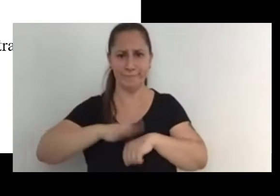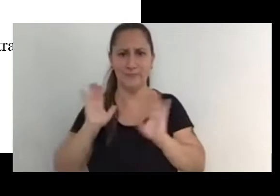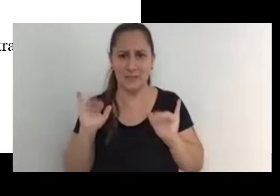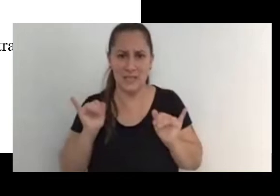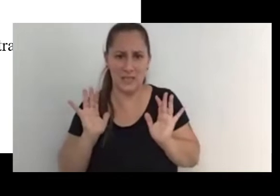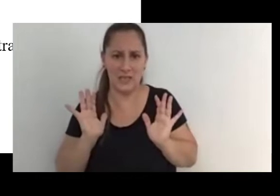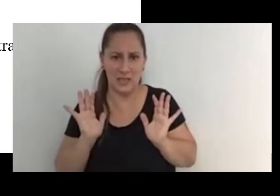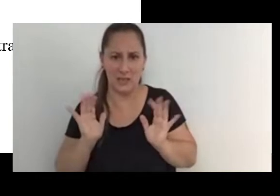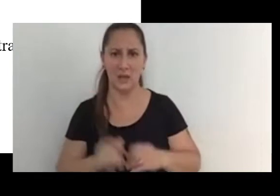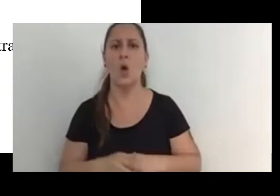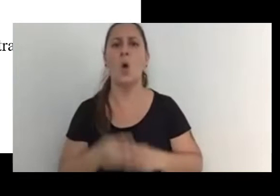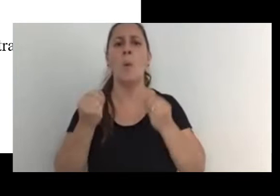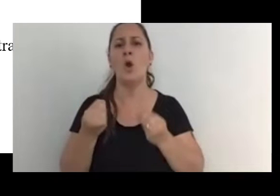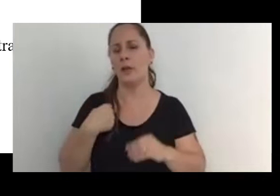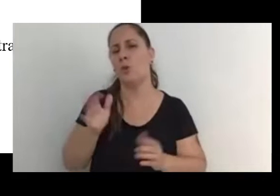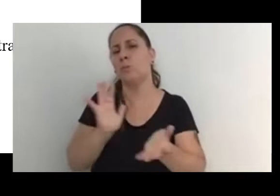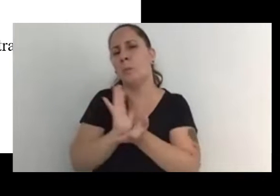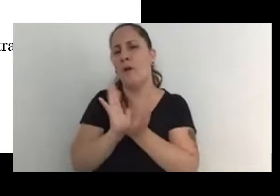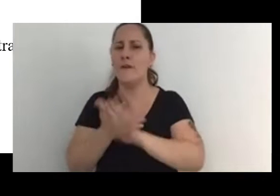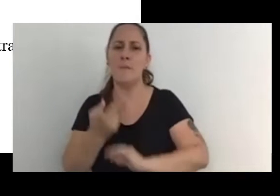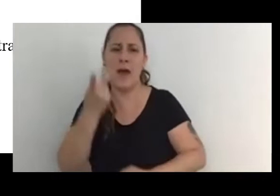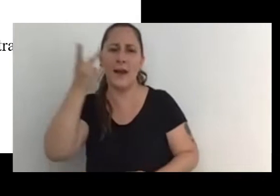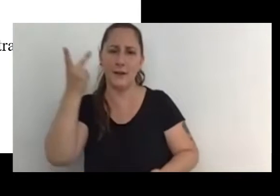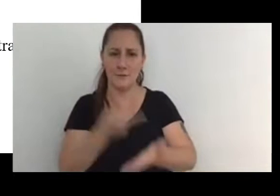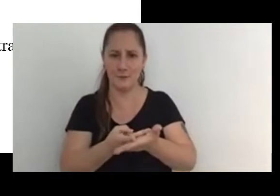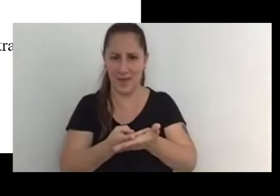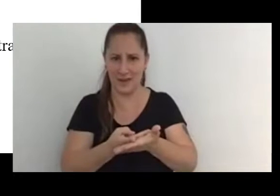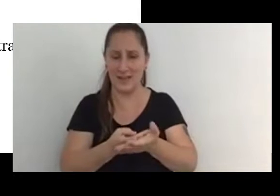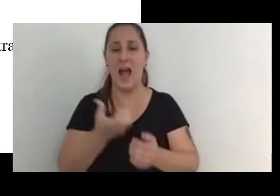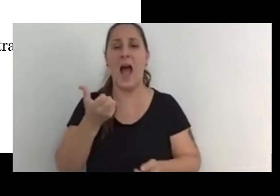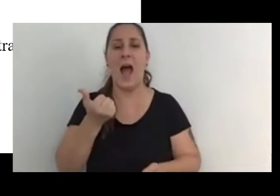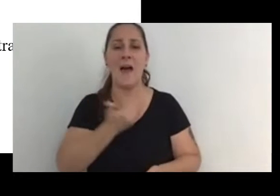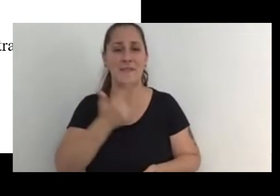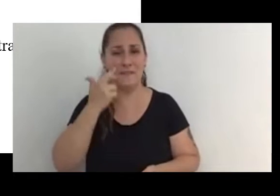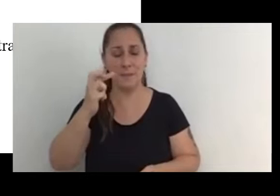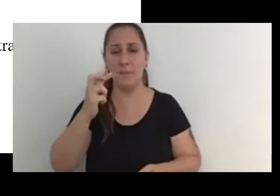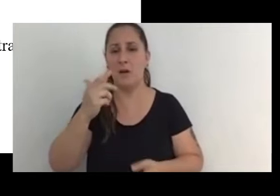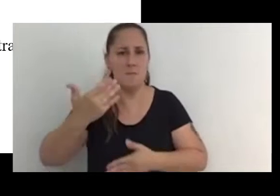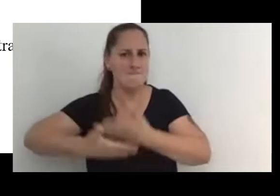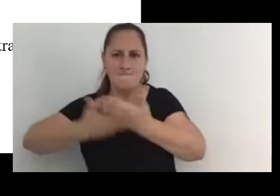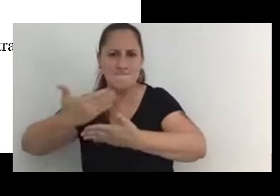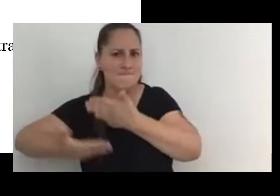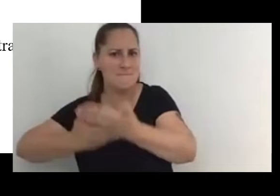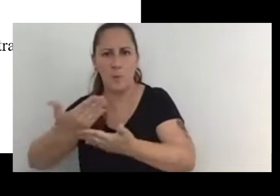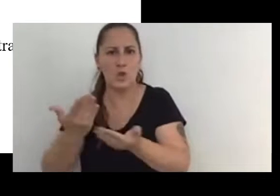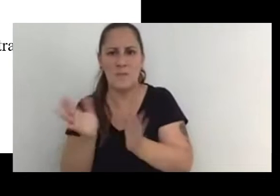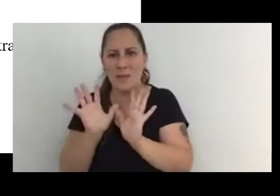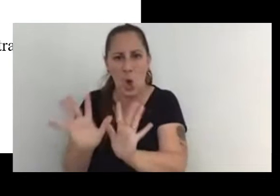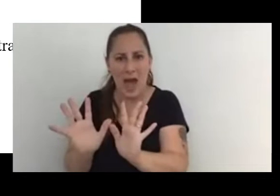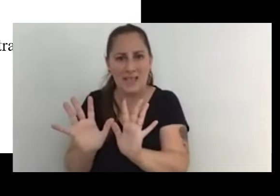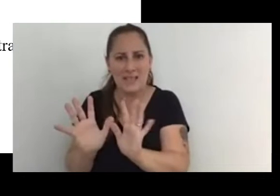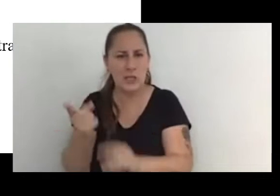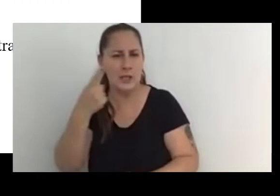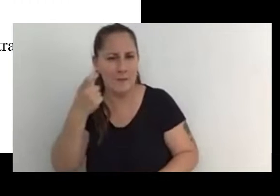porque estoy reconociendo que si la administración no hubiera llevado adelante este procedimiento de